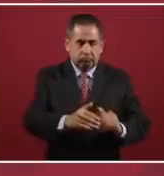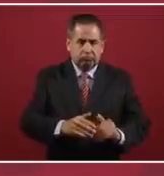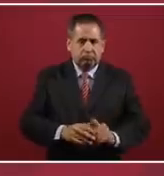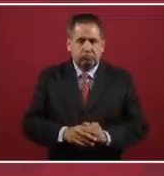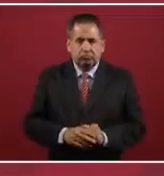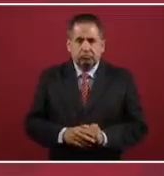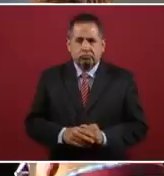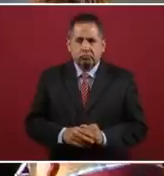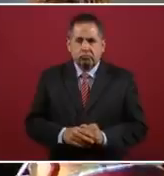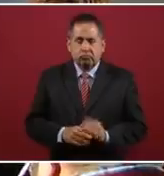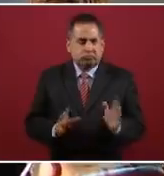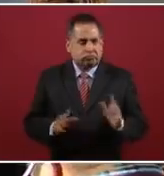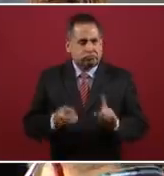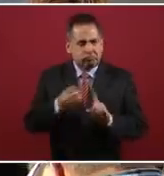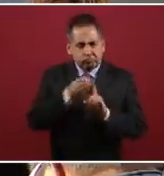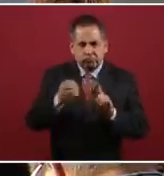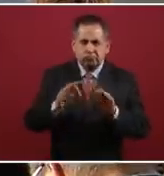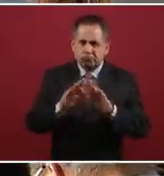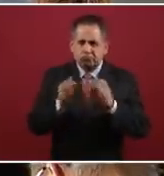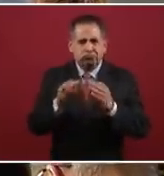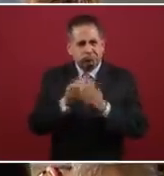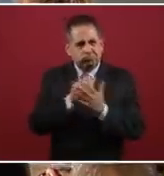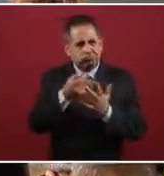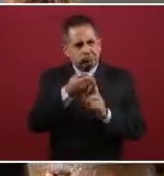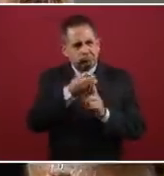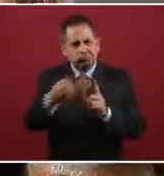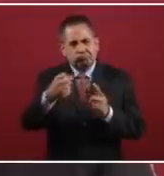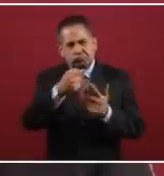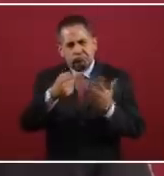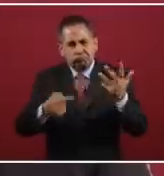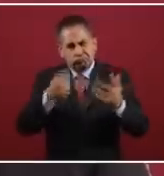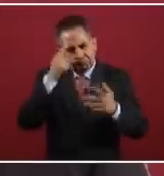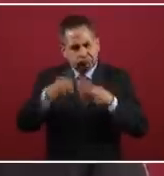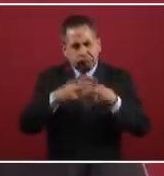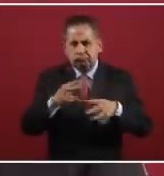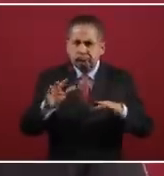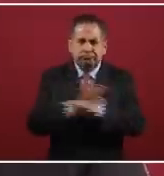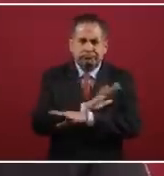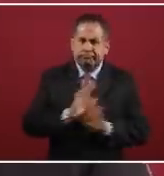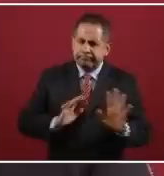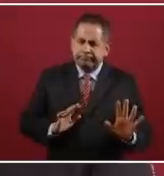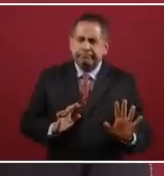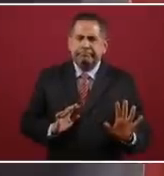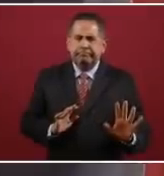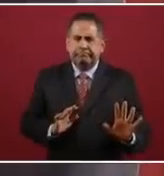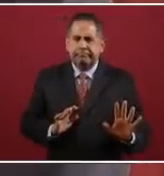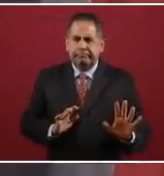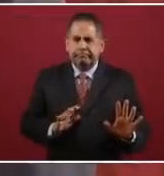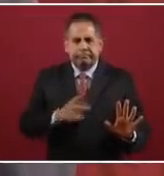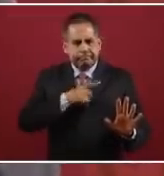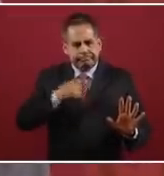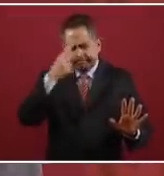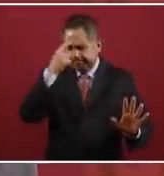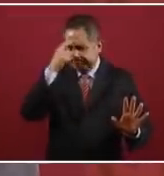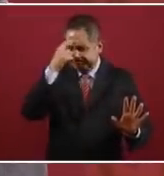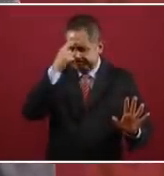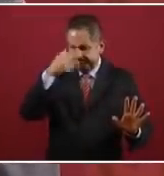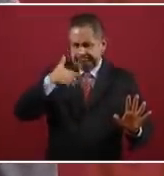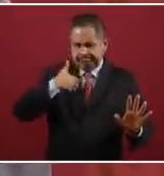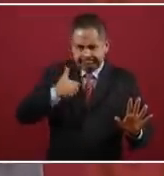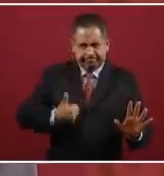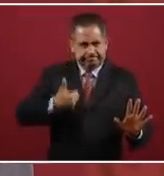Y hay muchas formas de transformar. Hay que hacer conciencia.